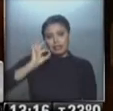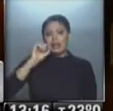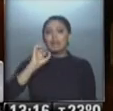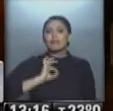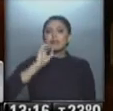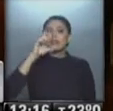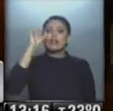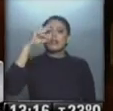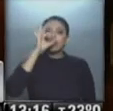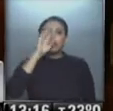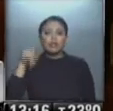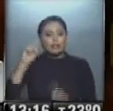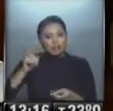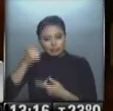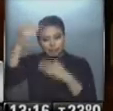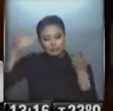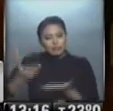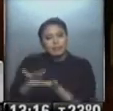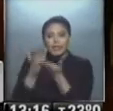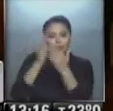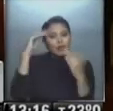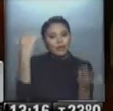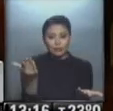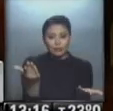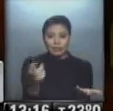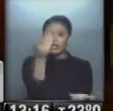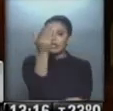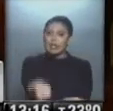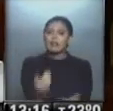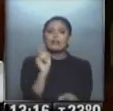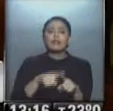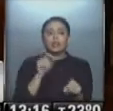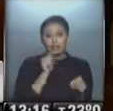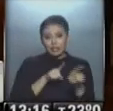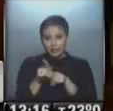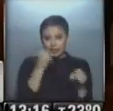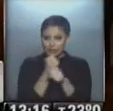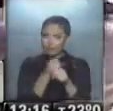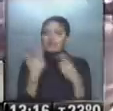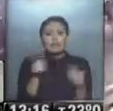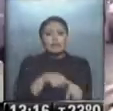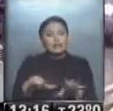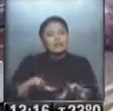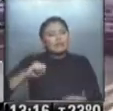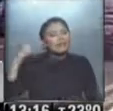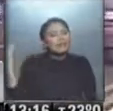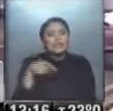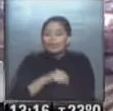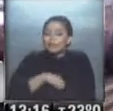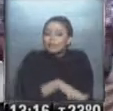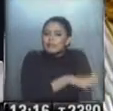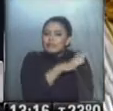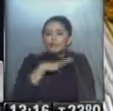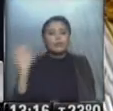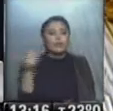Cóndor, lo habían reconocido, tuvo el Cóndor a la trayectoria, y ese fue también un gran momento, una gran emoción,